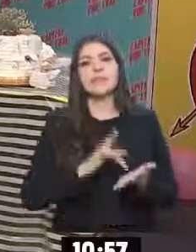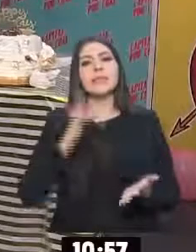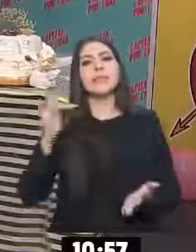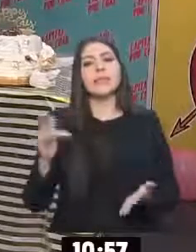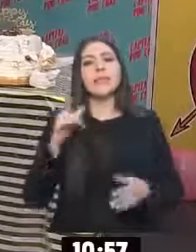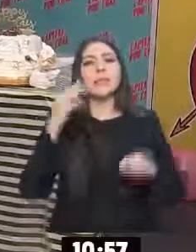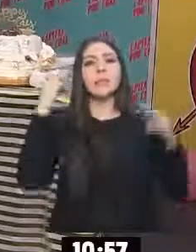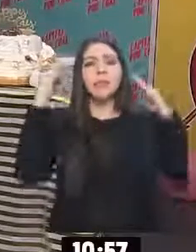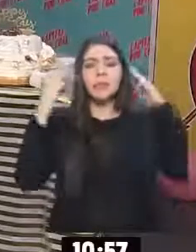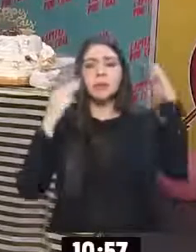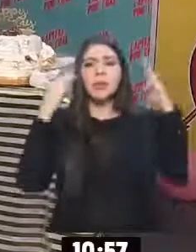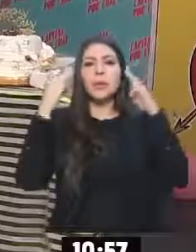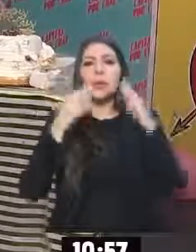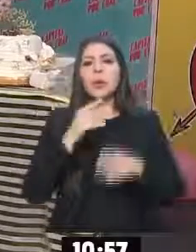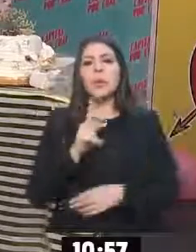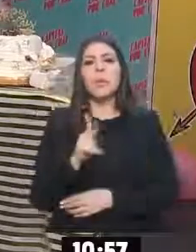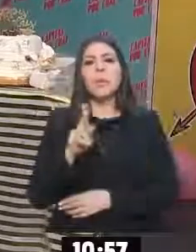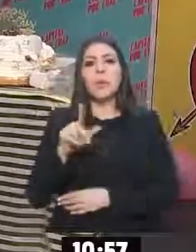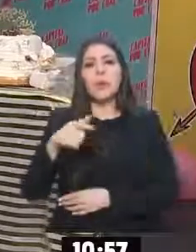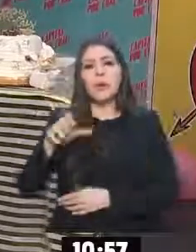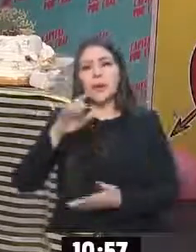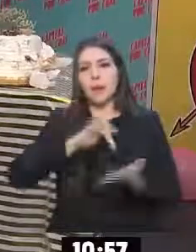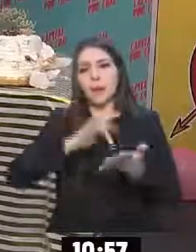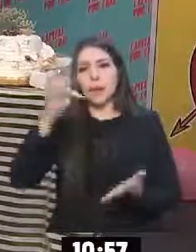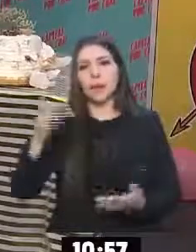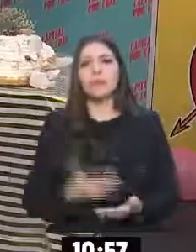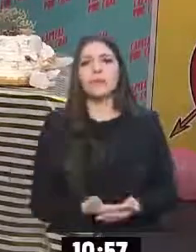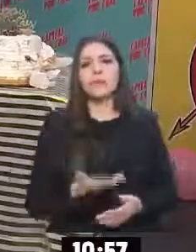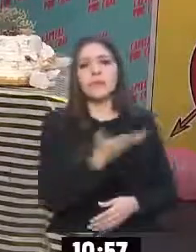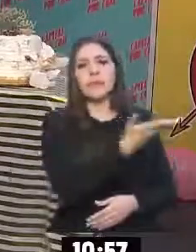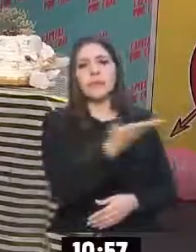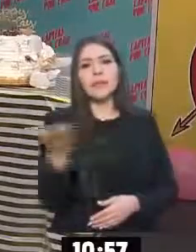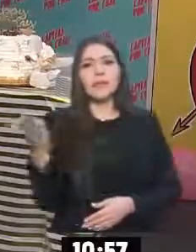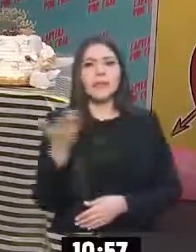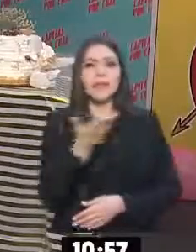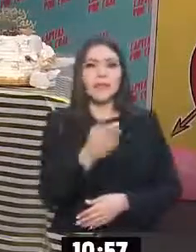Pulque, gracias. Brindamos por Fer Tapia. Y por el programa. Muchas felicidades.